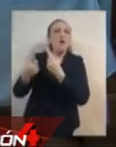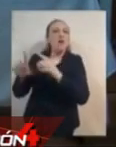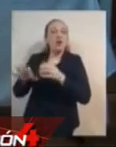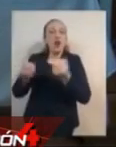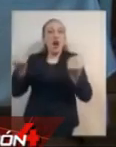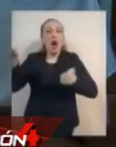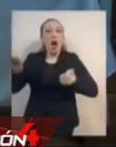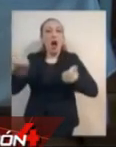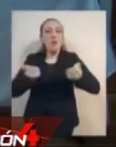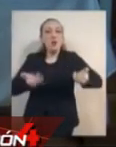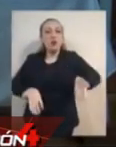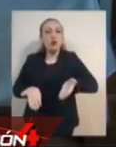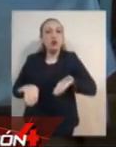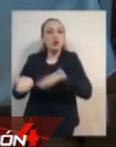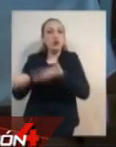de caminos y rutas